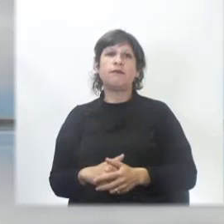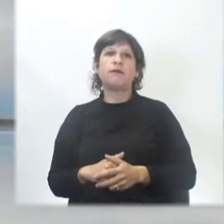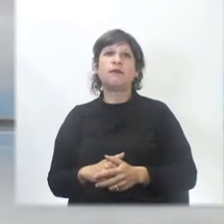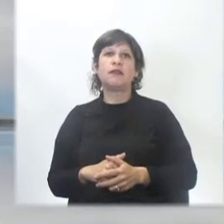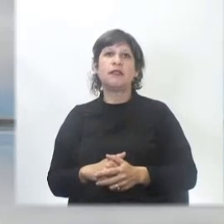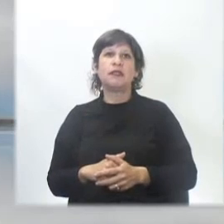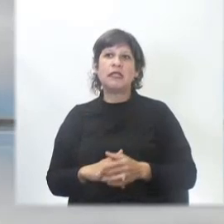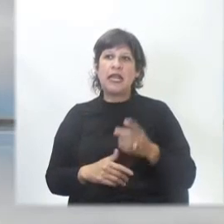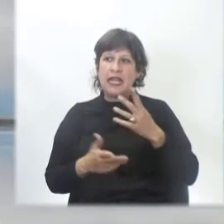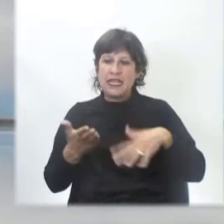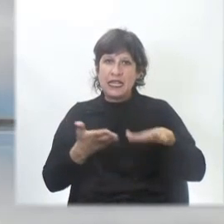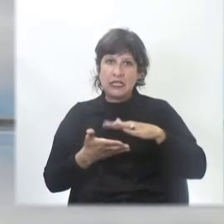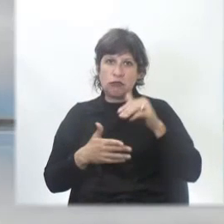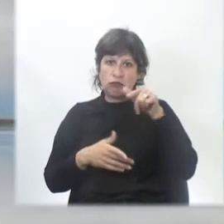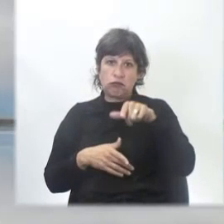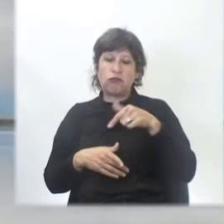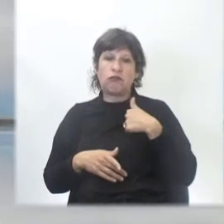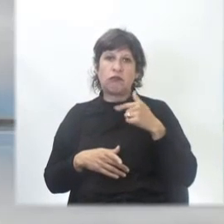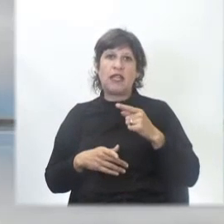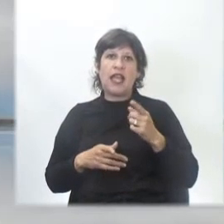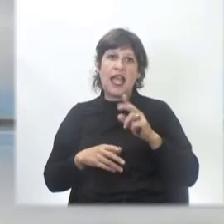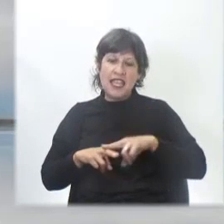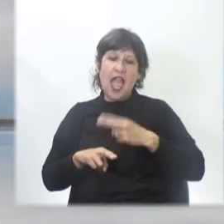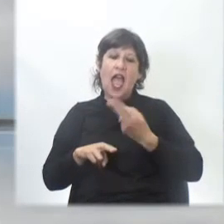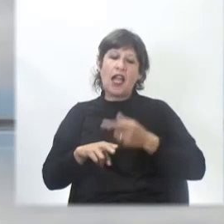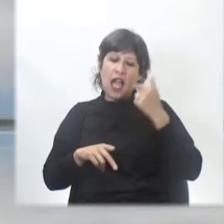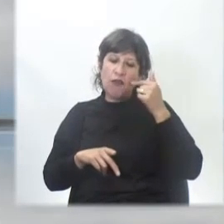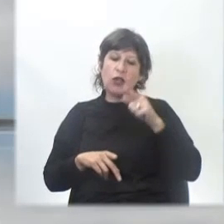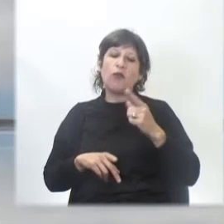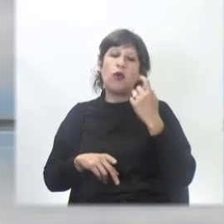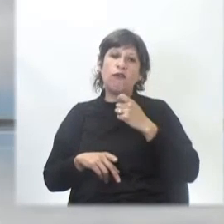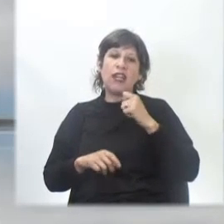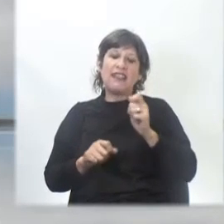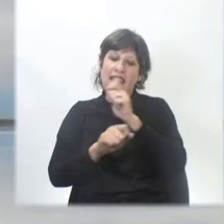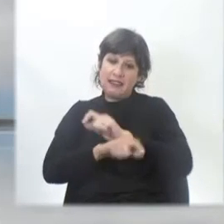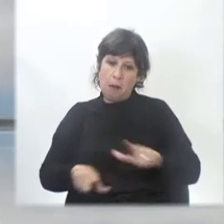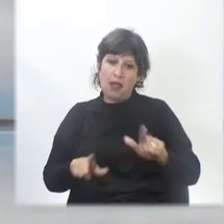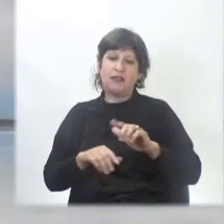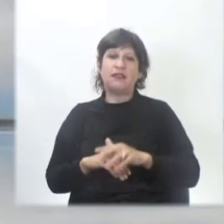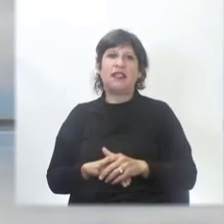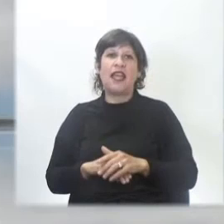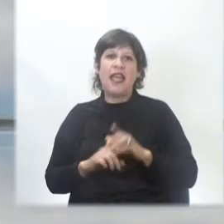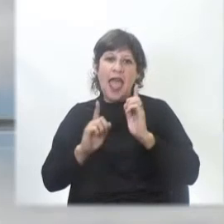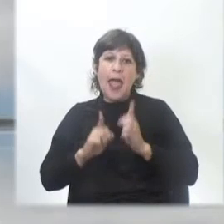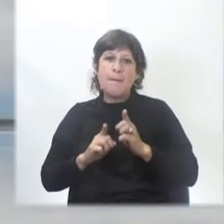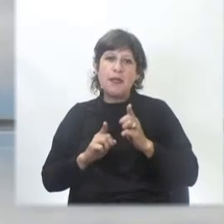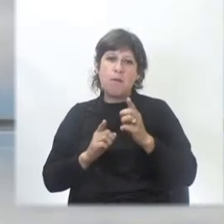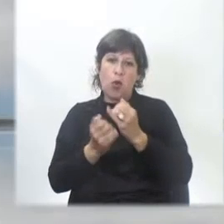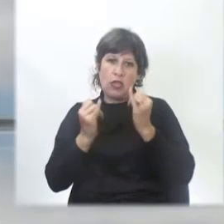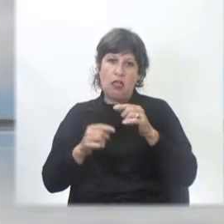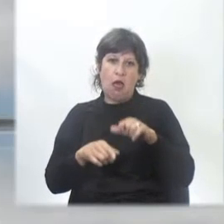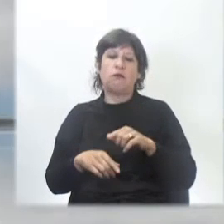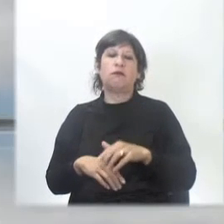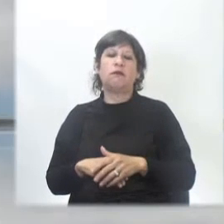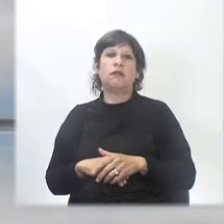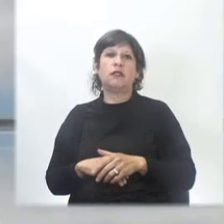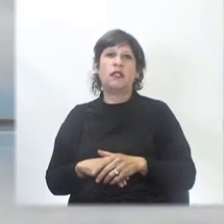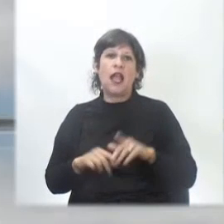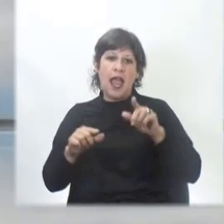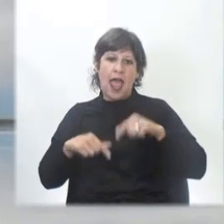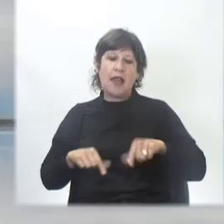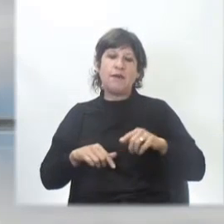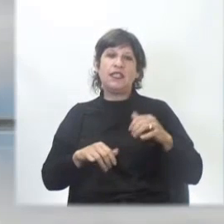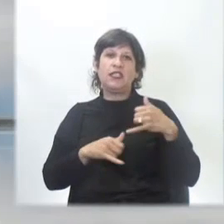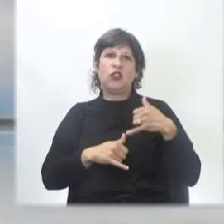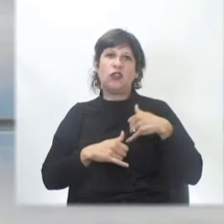Y las circunstancias, y acá vuelvo a hablar de la falta de transparencia, ese mismo día el ministro de Defensa